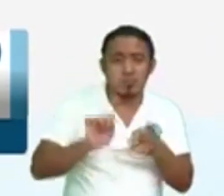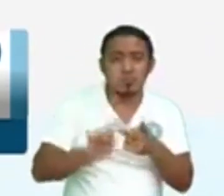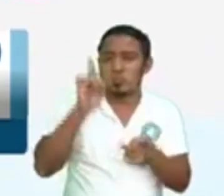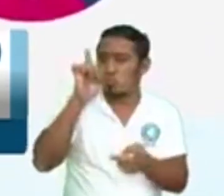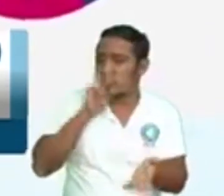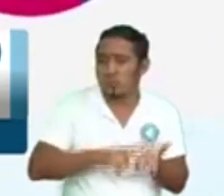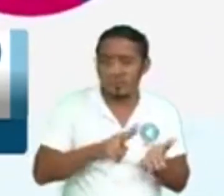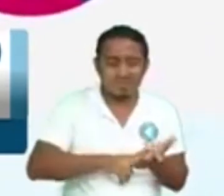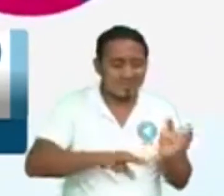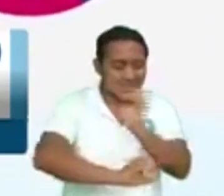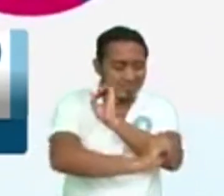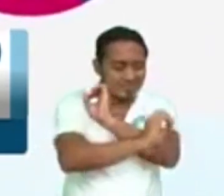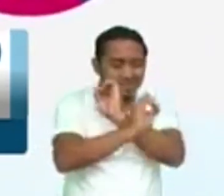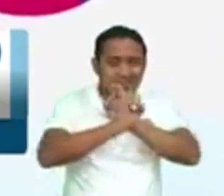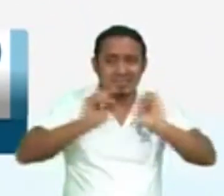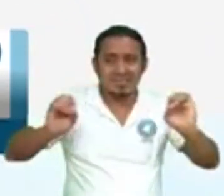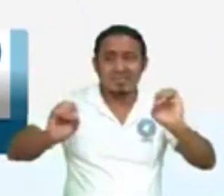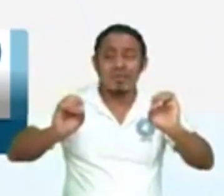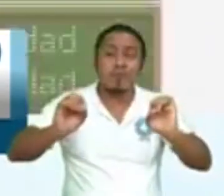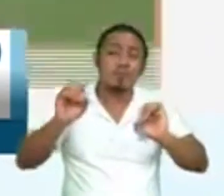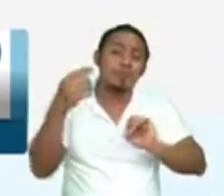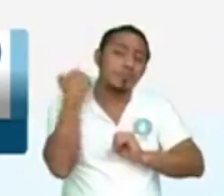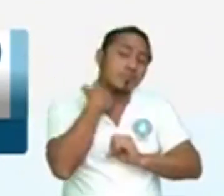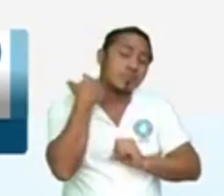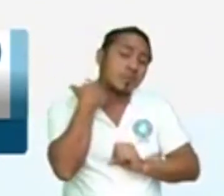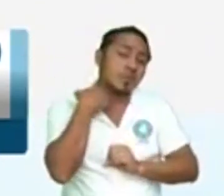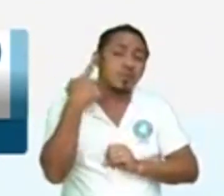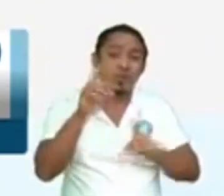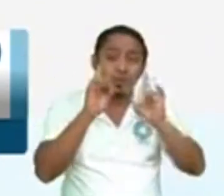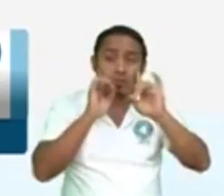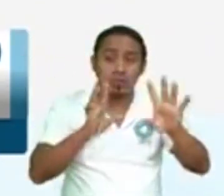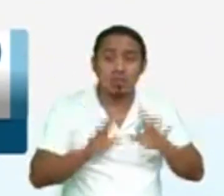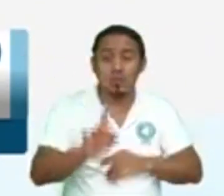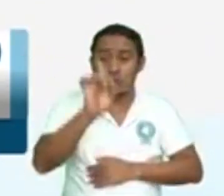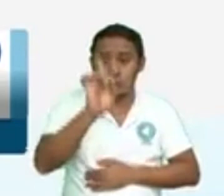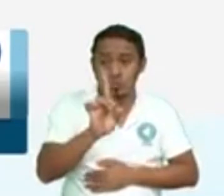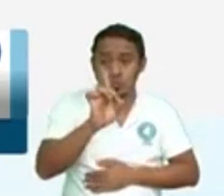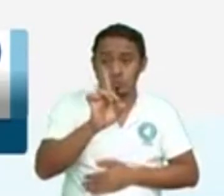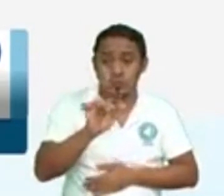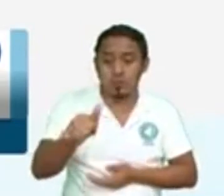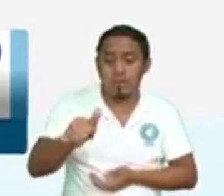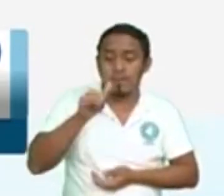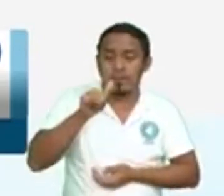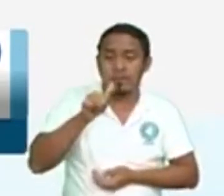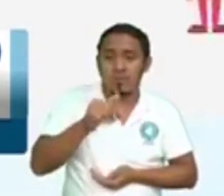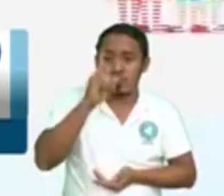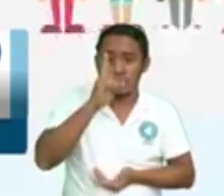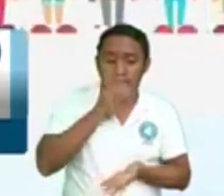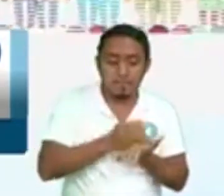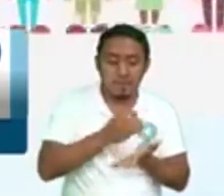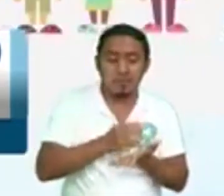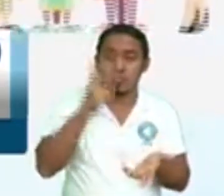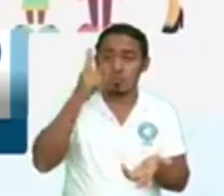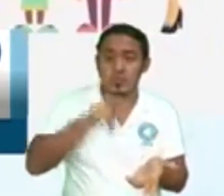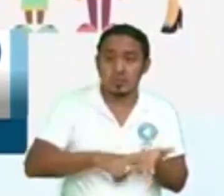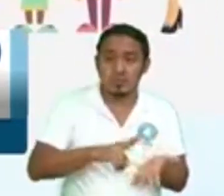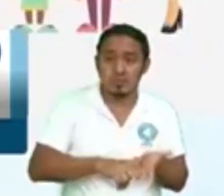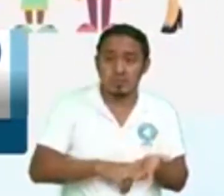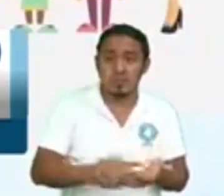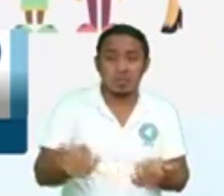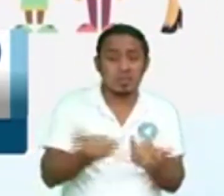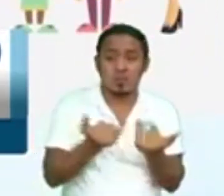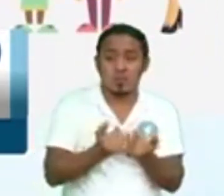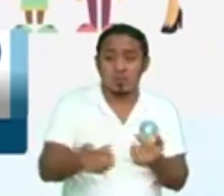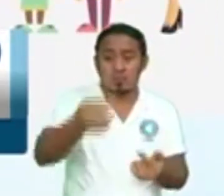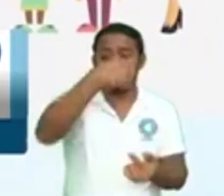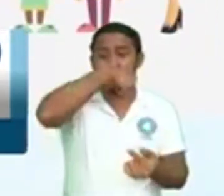no. nada. Ok. Entonces, y Cero. siempre tengan eso en mente, que un trago, un vaso, una cerveza, es una cerveza para el bebé también,